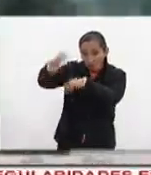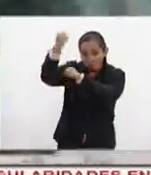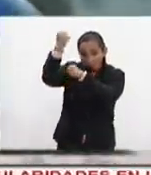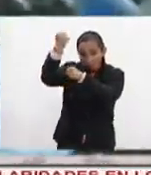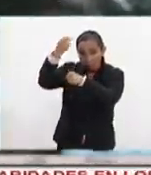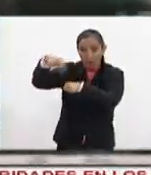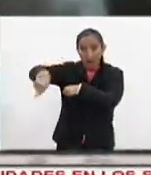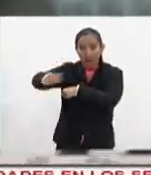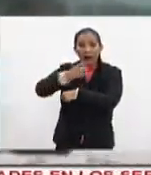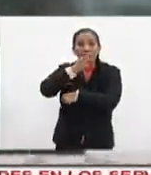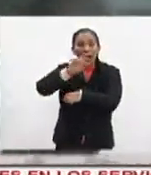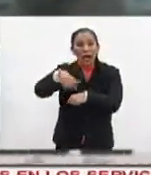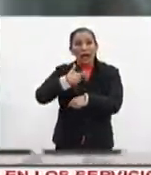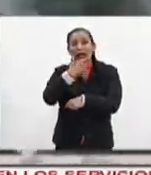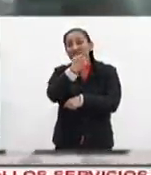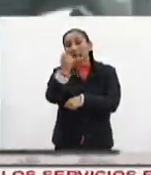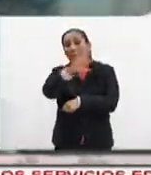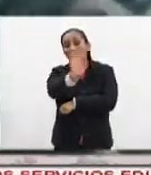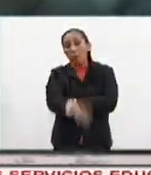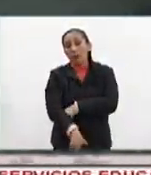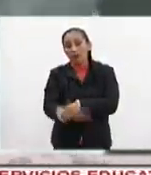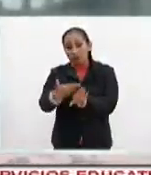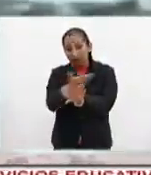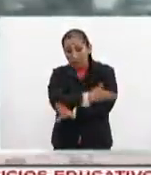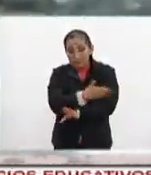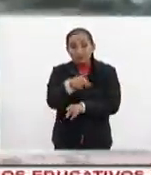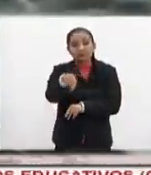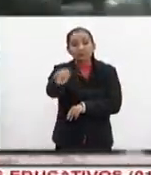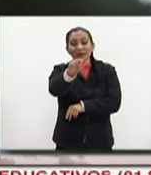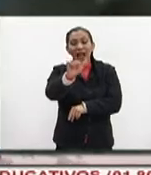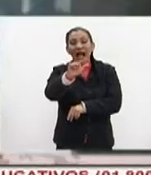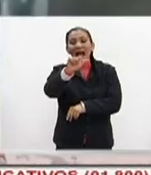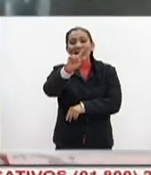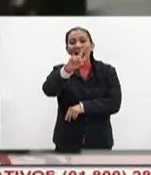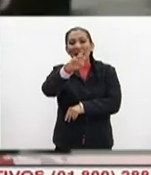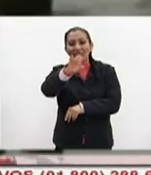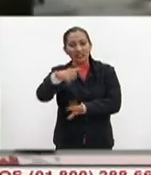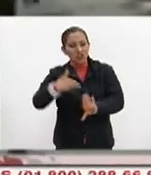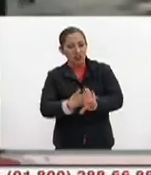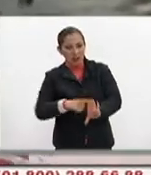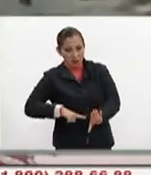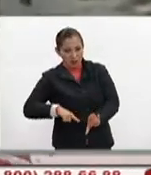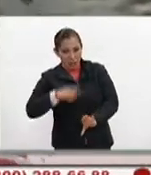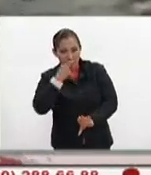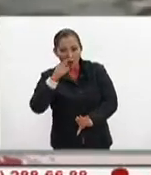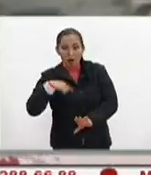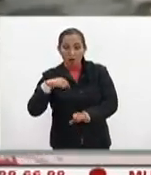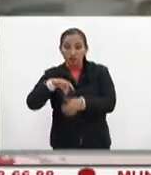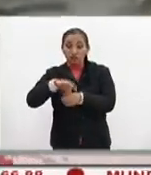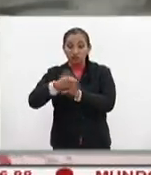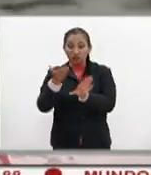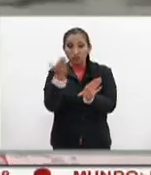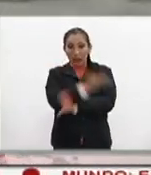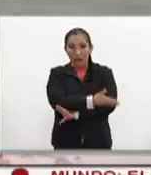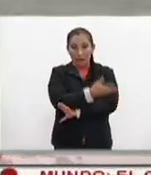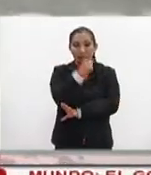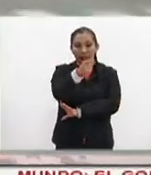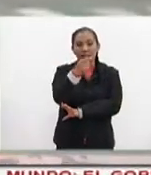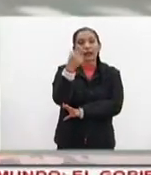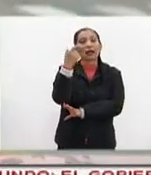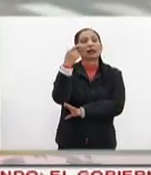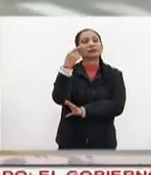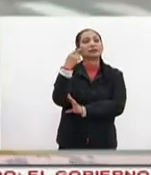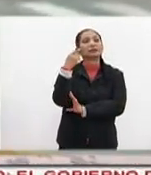protestas, las cuales dejaron más de 100 muertos. Los alcaldes opositores fueron electos en los pasados